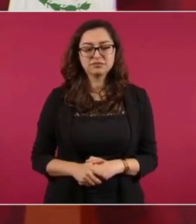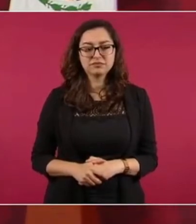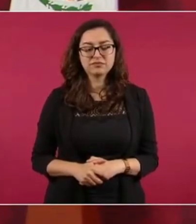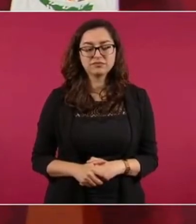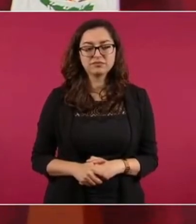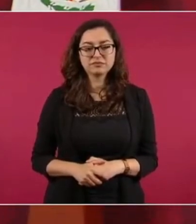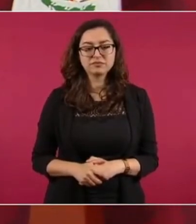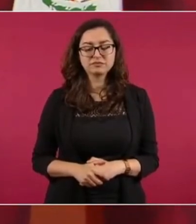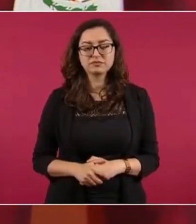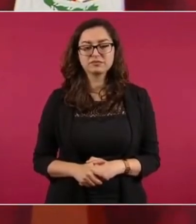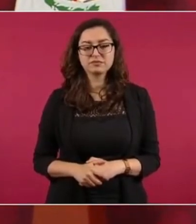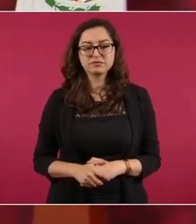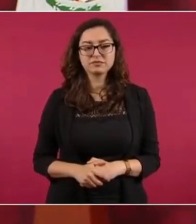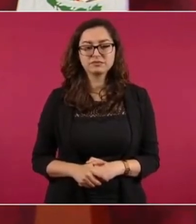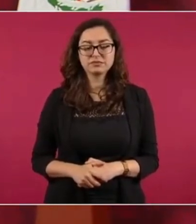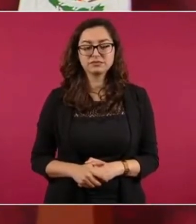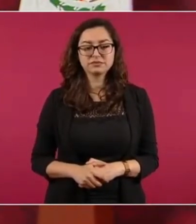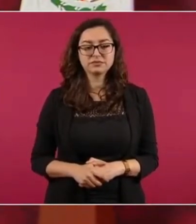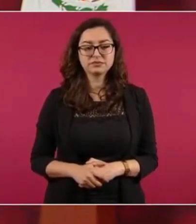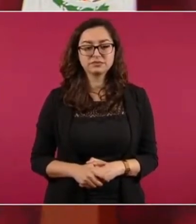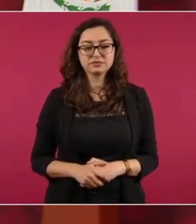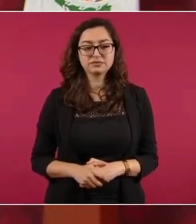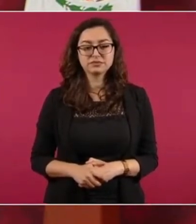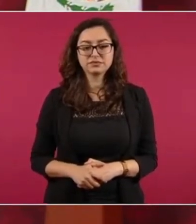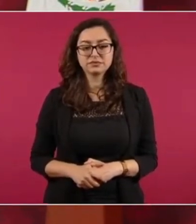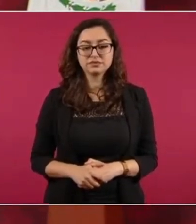Vamos a investigar a